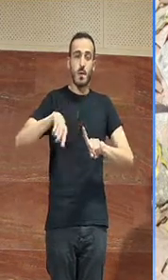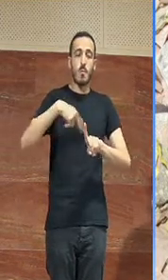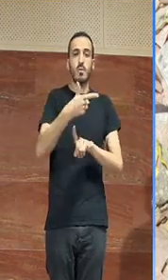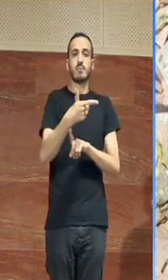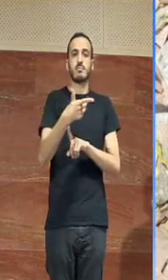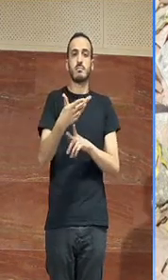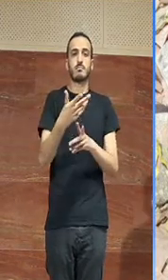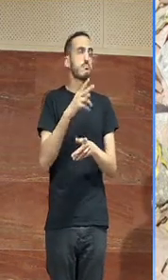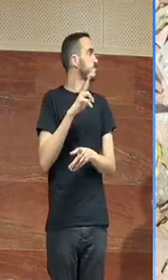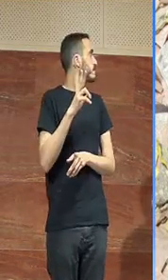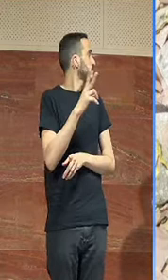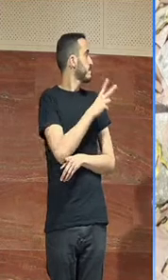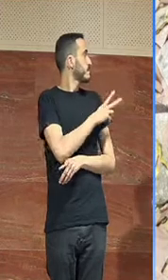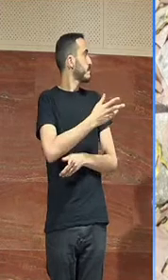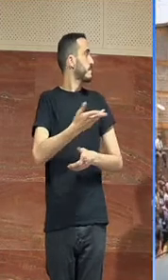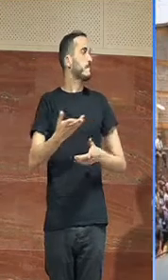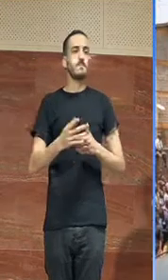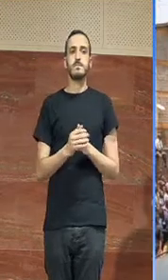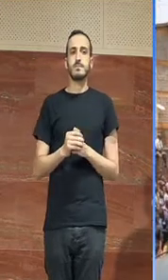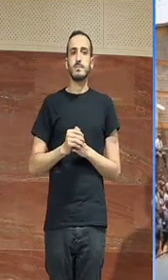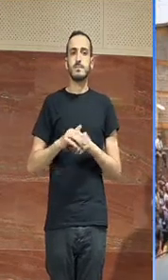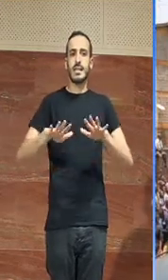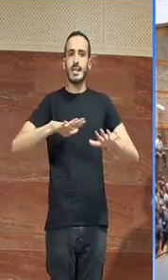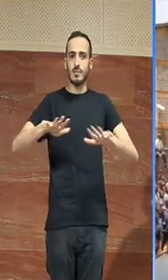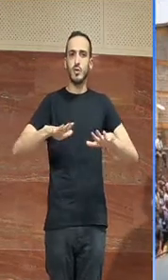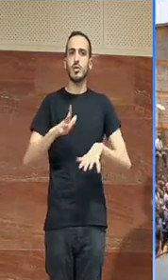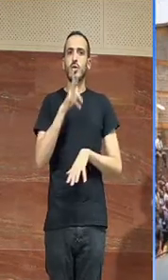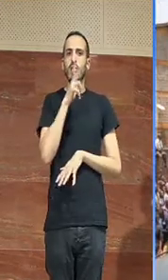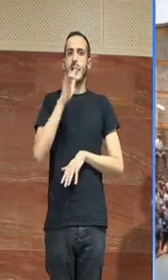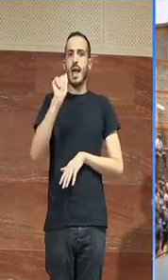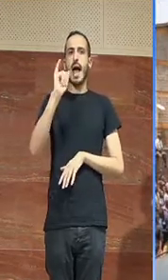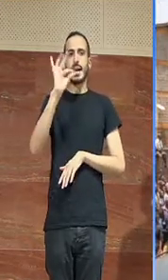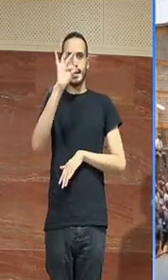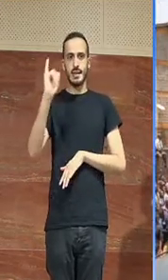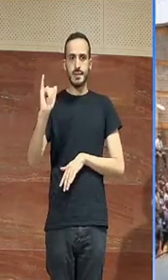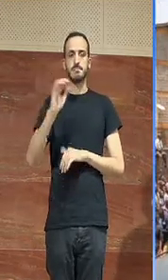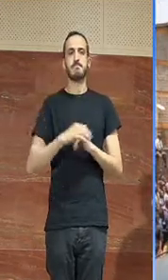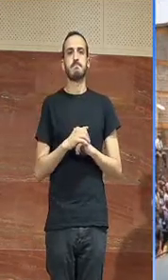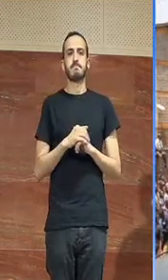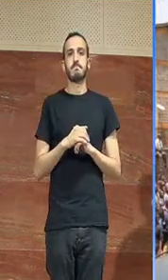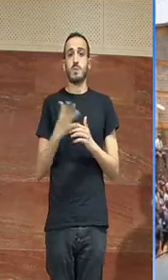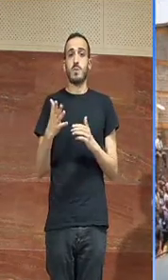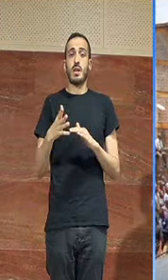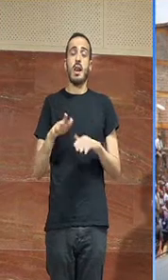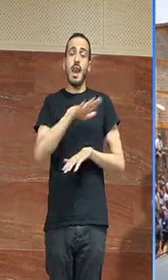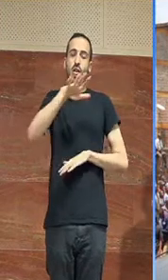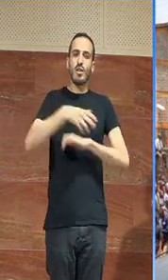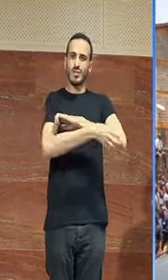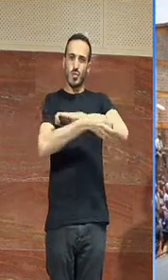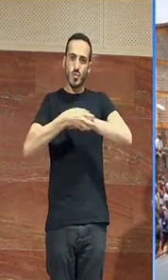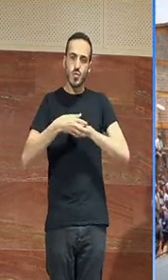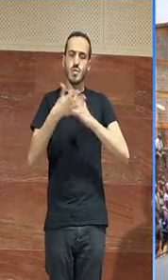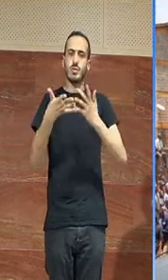tú tienes y eso es lo que tú puedes acreditar que es tu propiedad. Los realojamientos en los tugurios de Kibera, donde se les